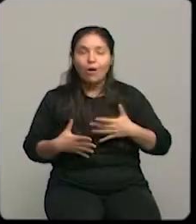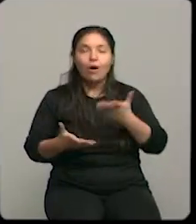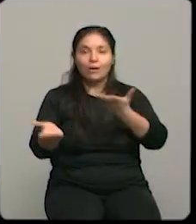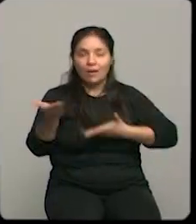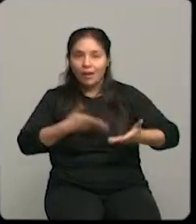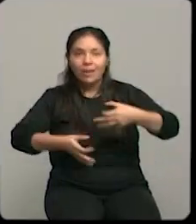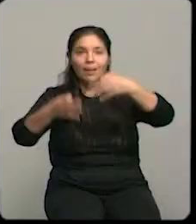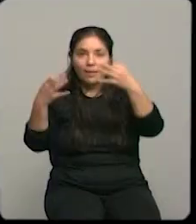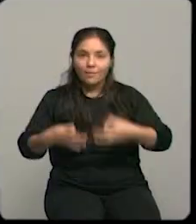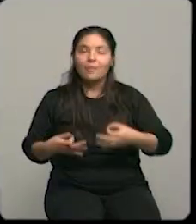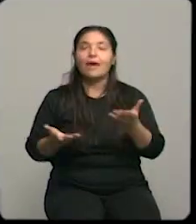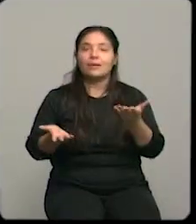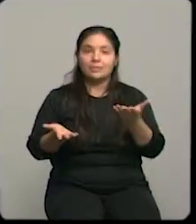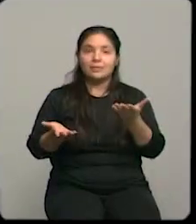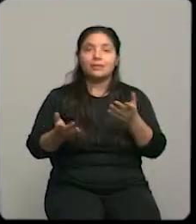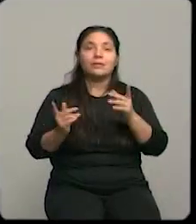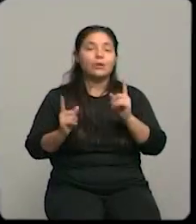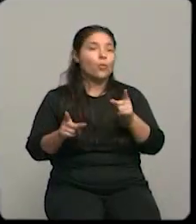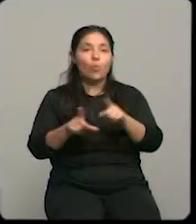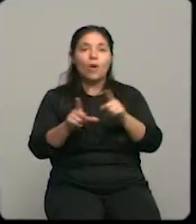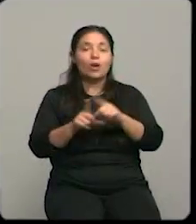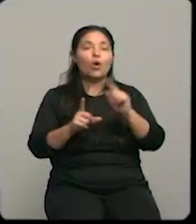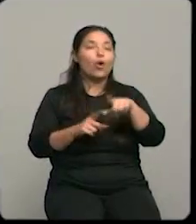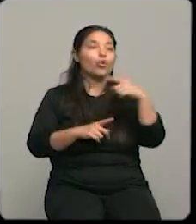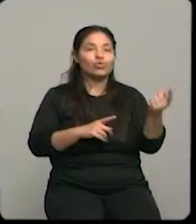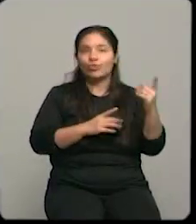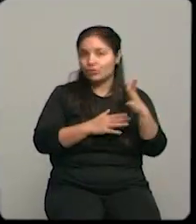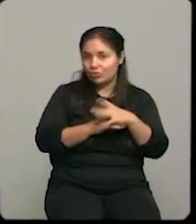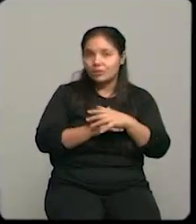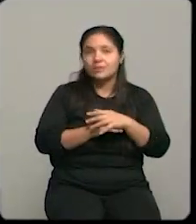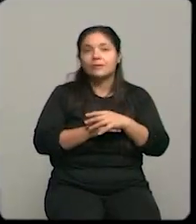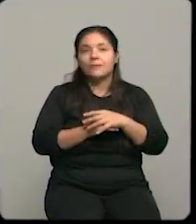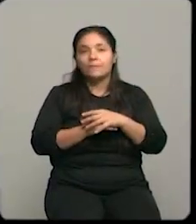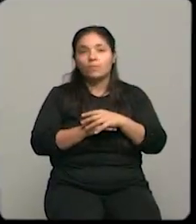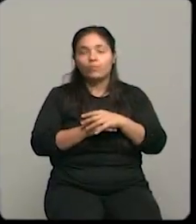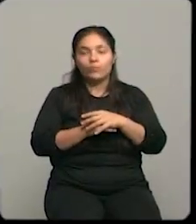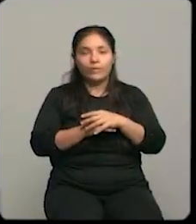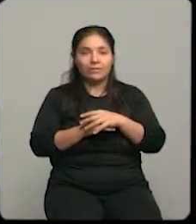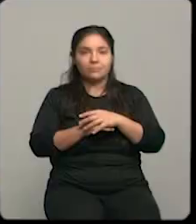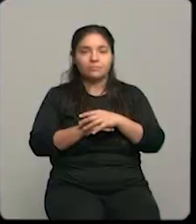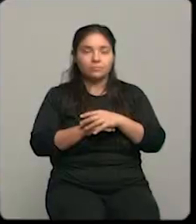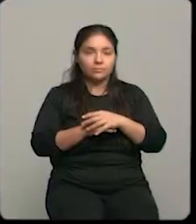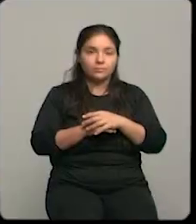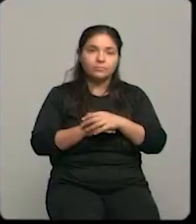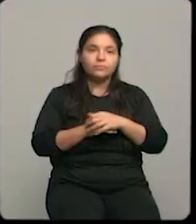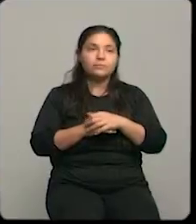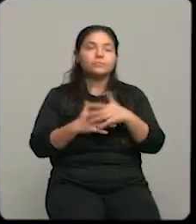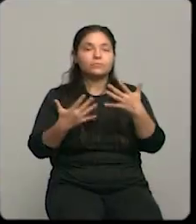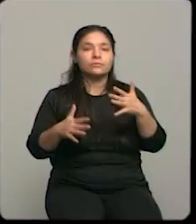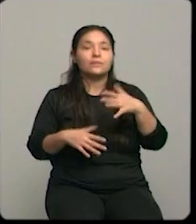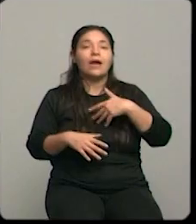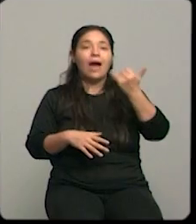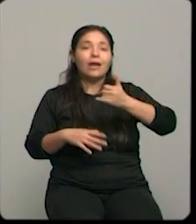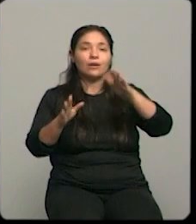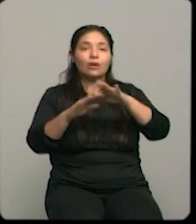clima, es mayor que en otras actividades donde puede haber mucha gente, pero nunca están interactuando de la misma manera que aquí. Bueno, tenemos conciertos